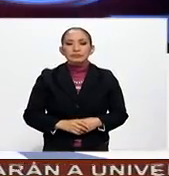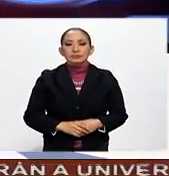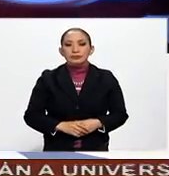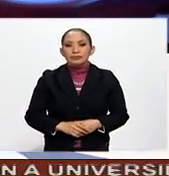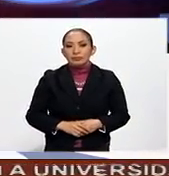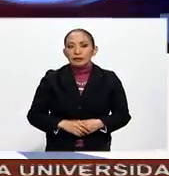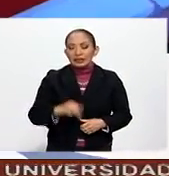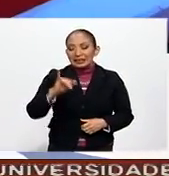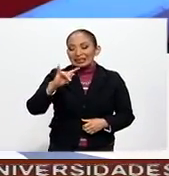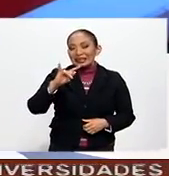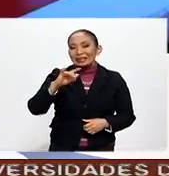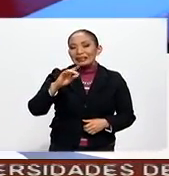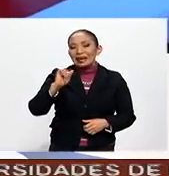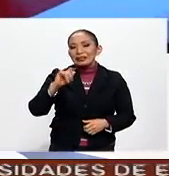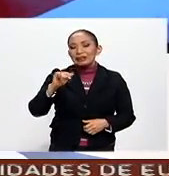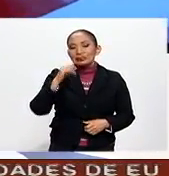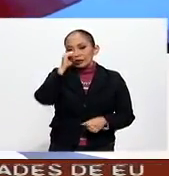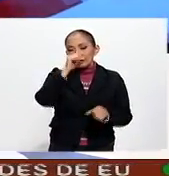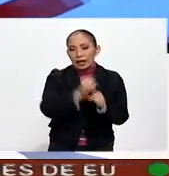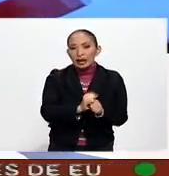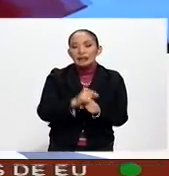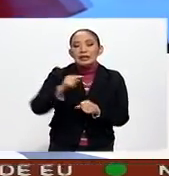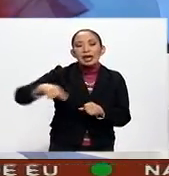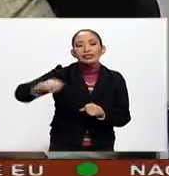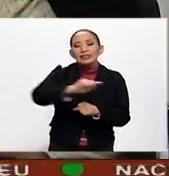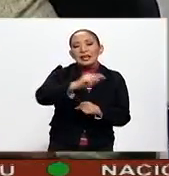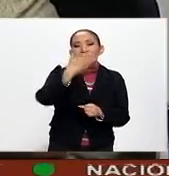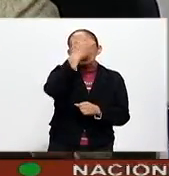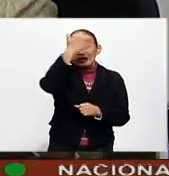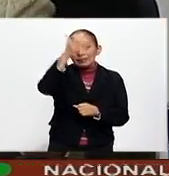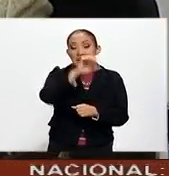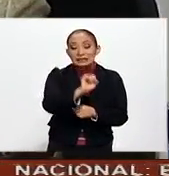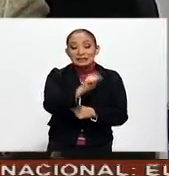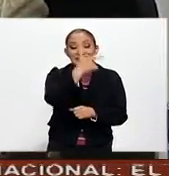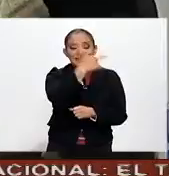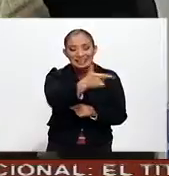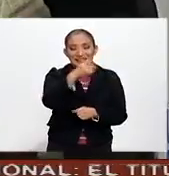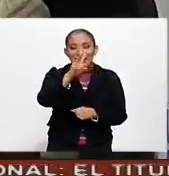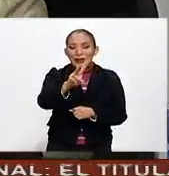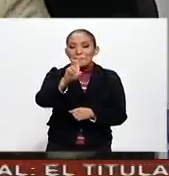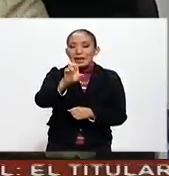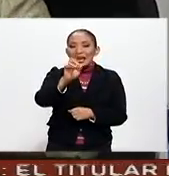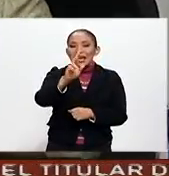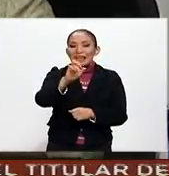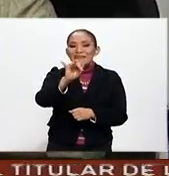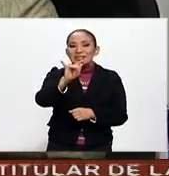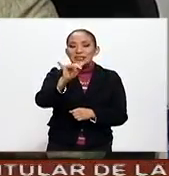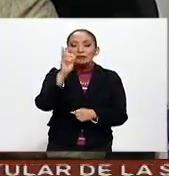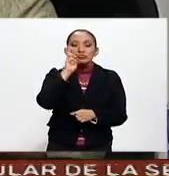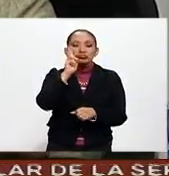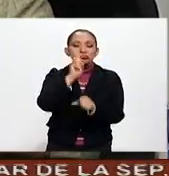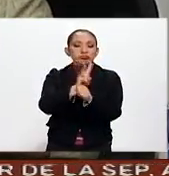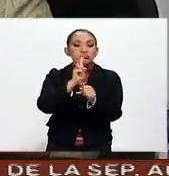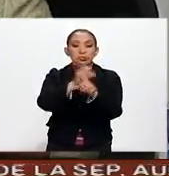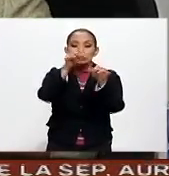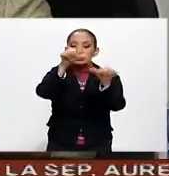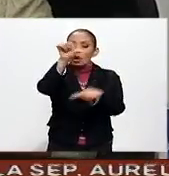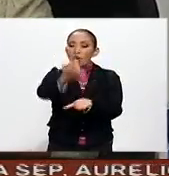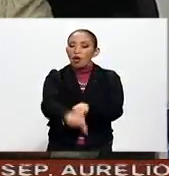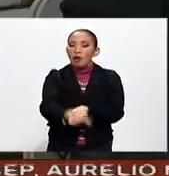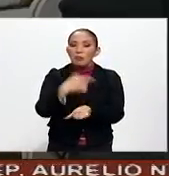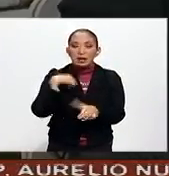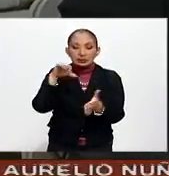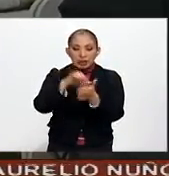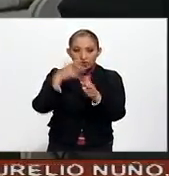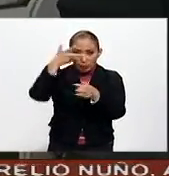Tania Müller, secretaria de Medio Ambiente de la Ciudad de México, informó que los 67 verificentros de la capital serán vigilados en tiempo real por el Centro